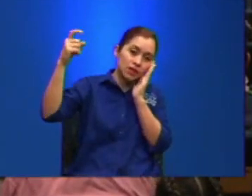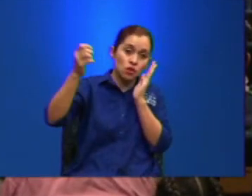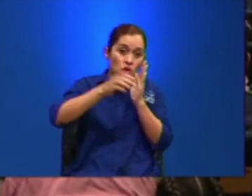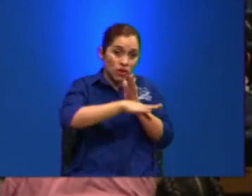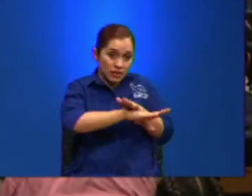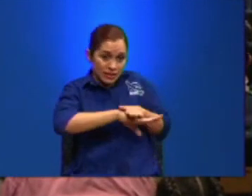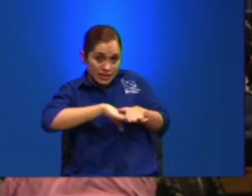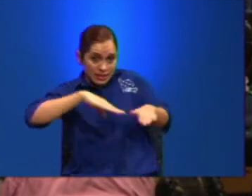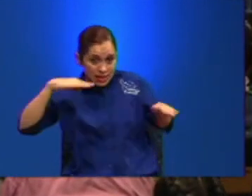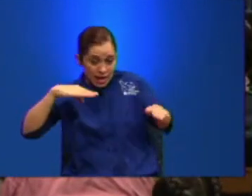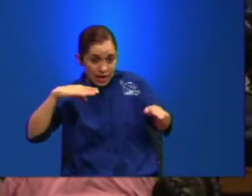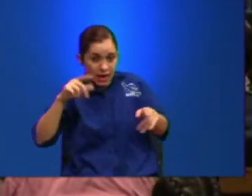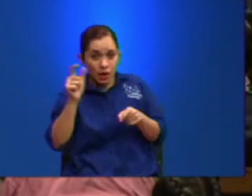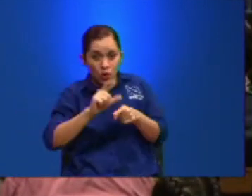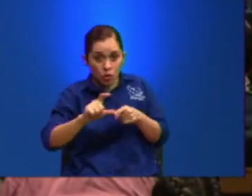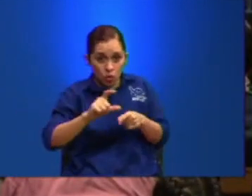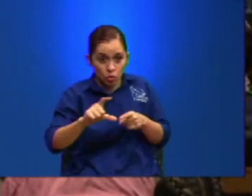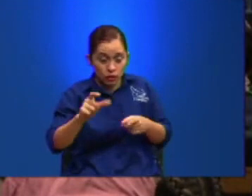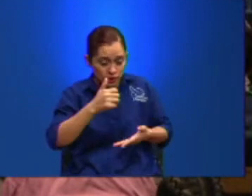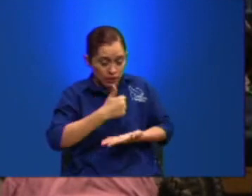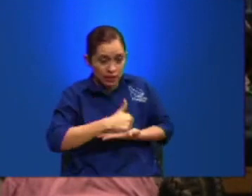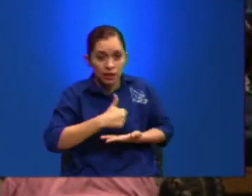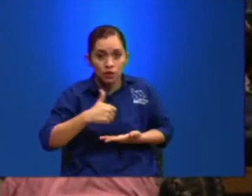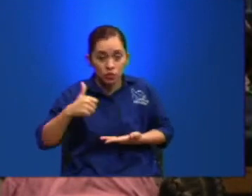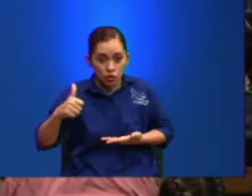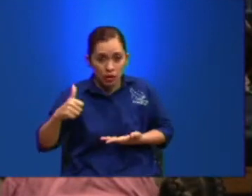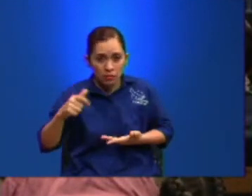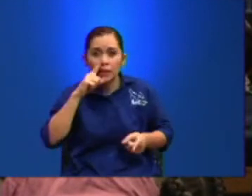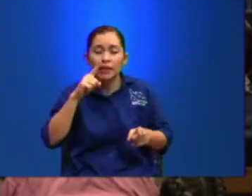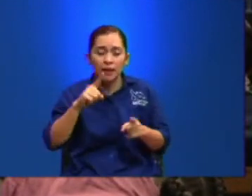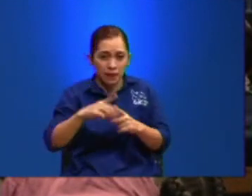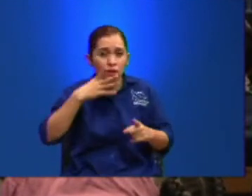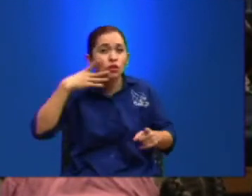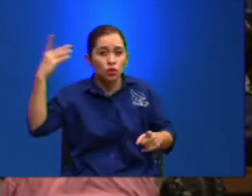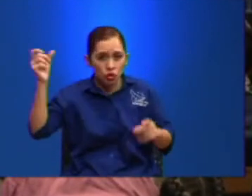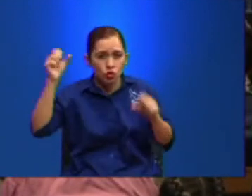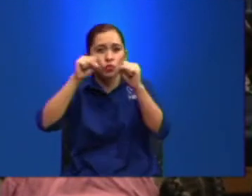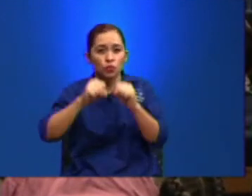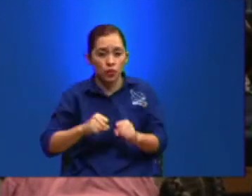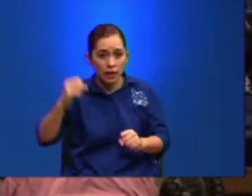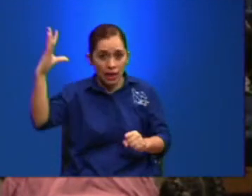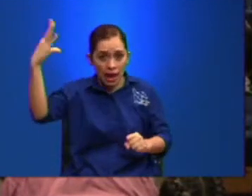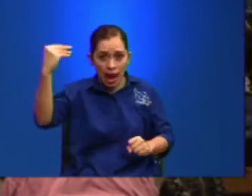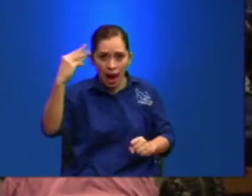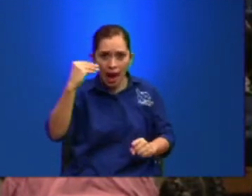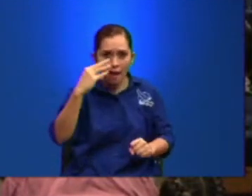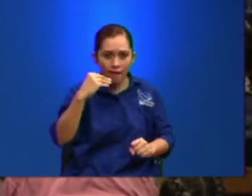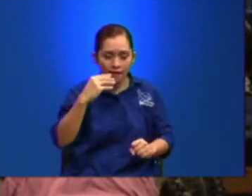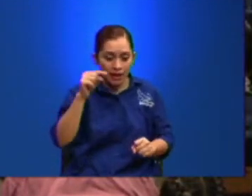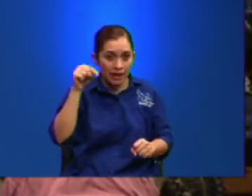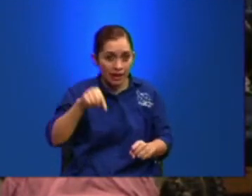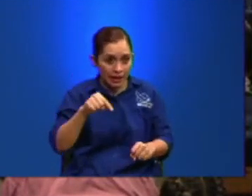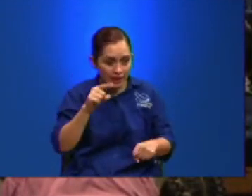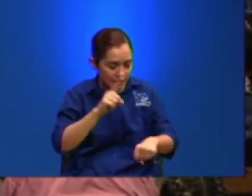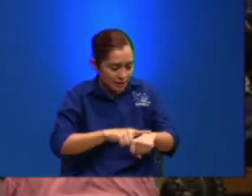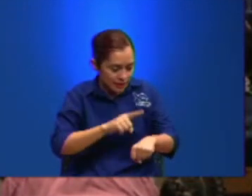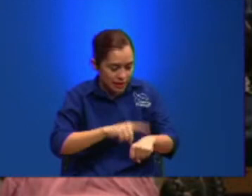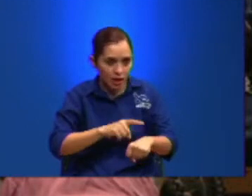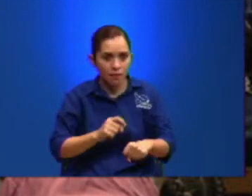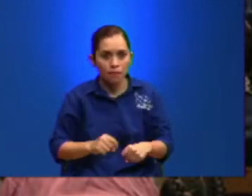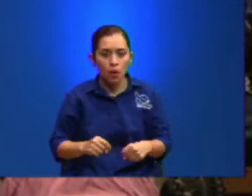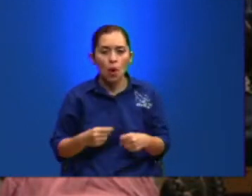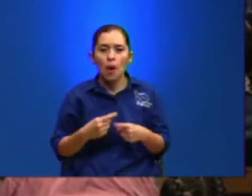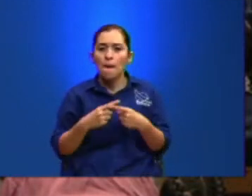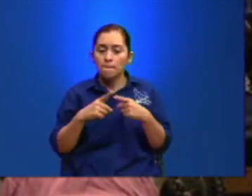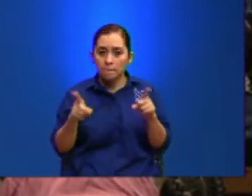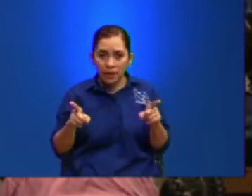alma y podría ser también que dios le pueda estar hablando ahí es complicado pero por eso no me quiero entrar demasiado en